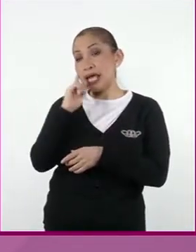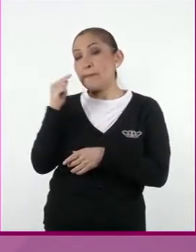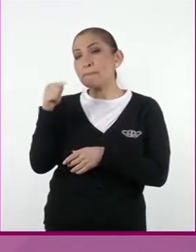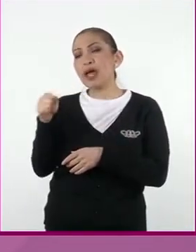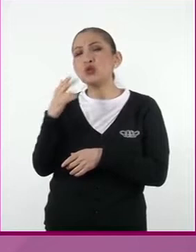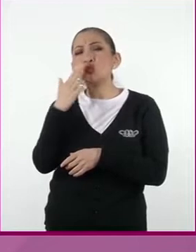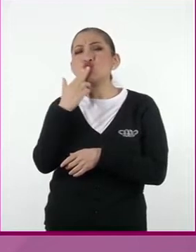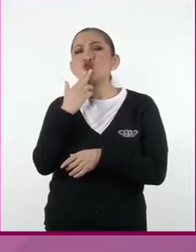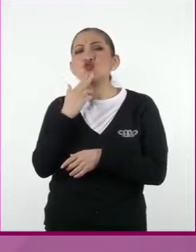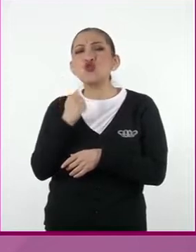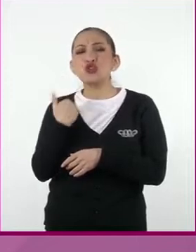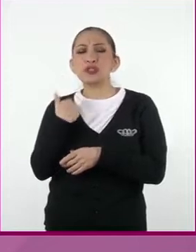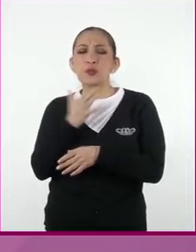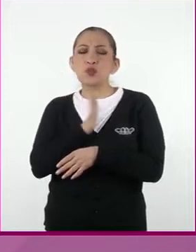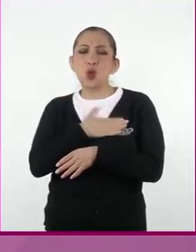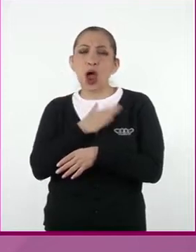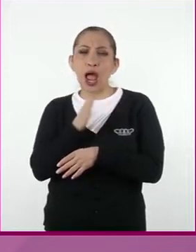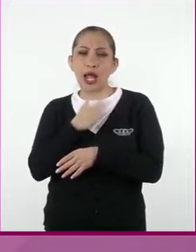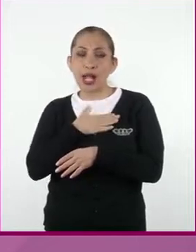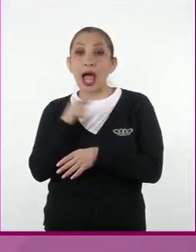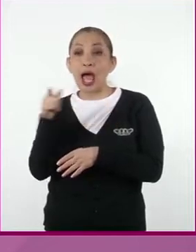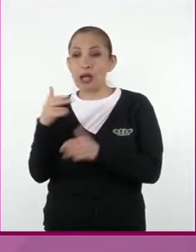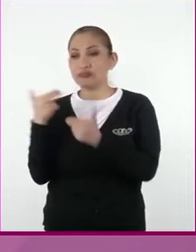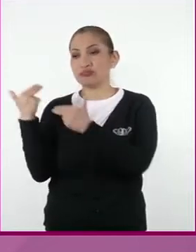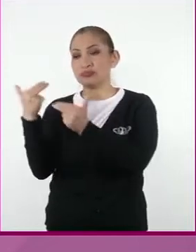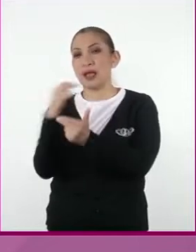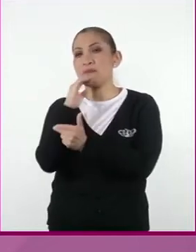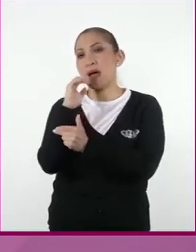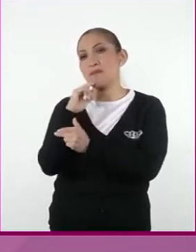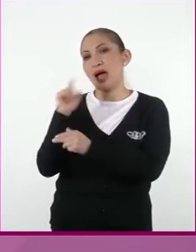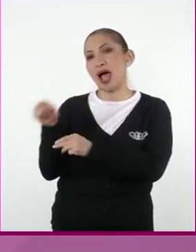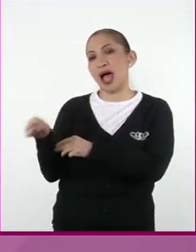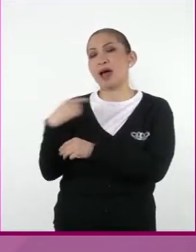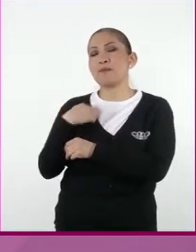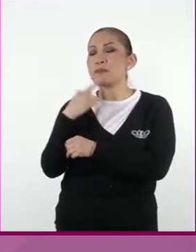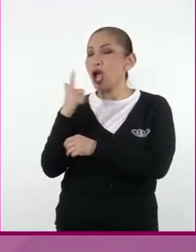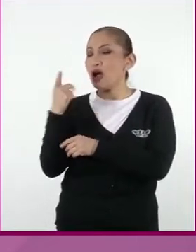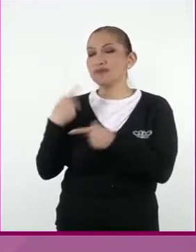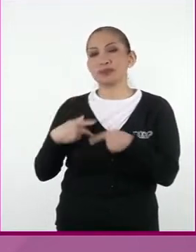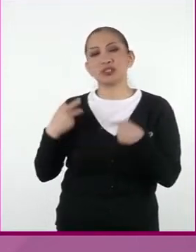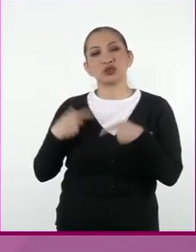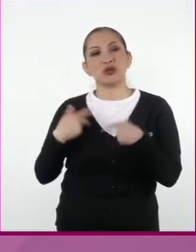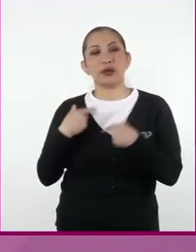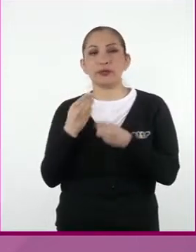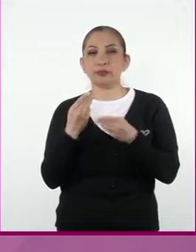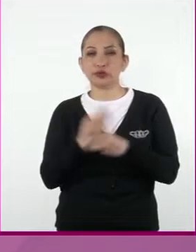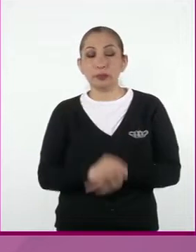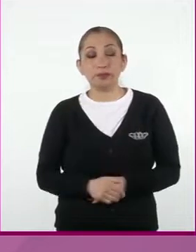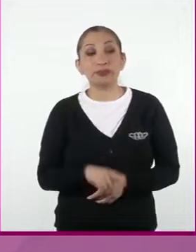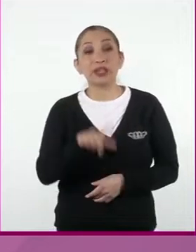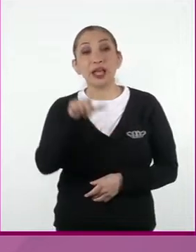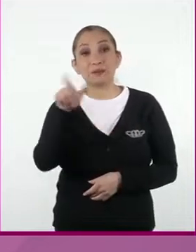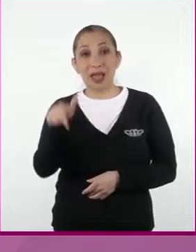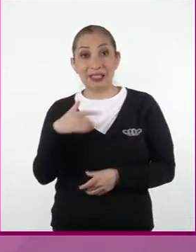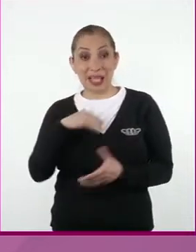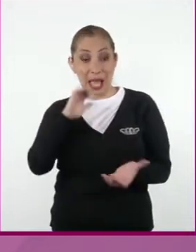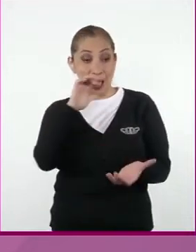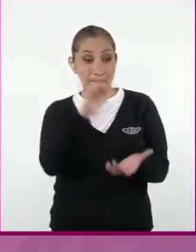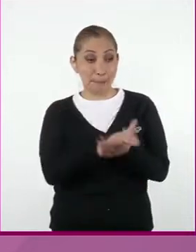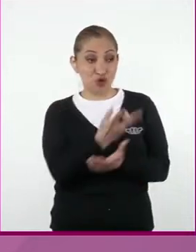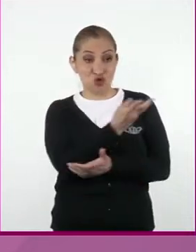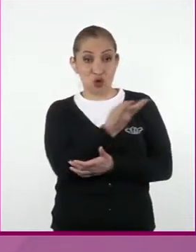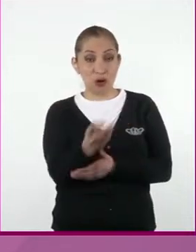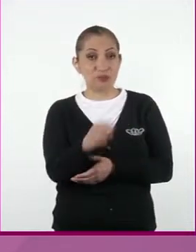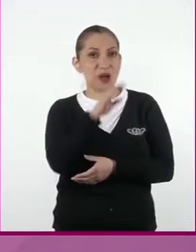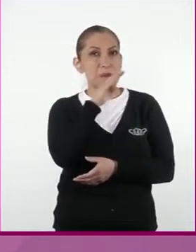de una dulzura y bondad sin par. Lo había heredado de su madre, que era la mejor persona del mundo. Después de realizarse la boda,